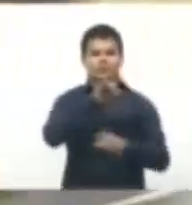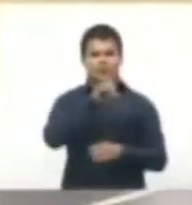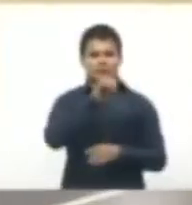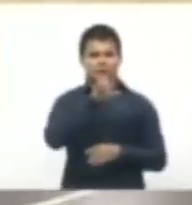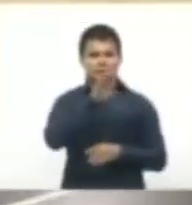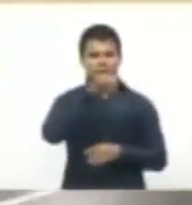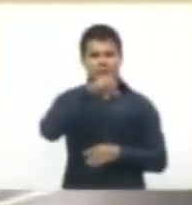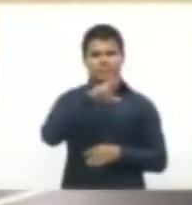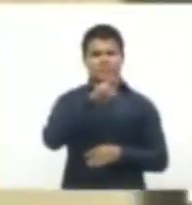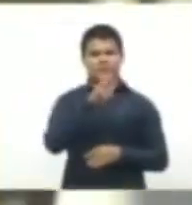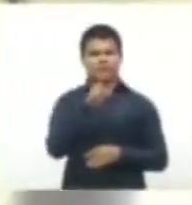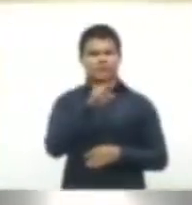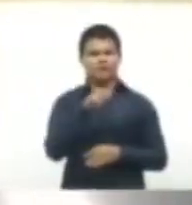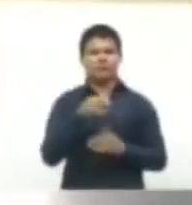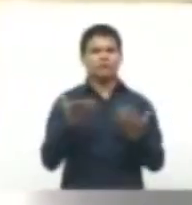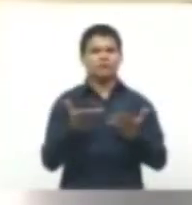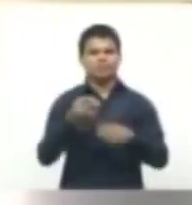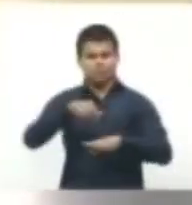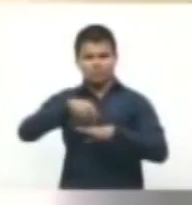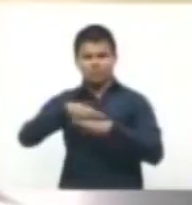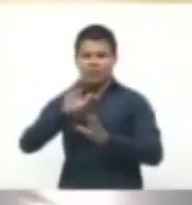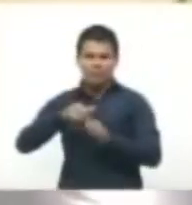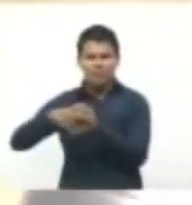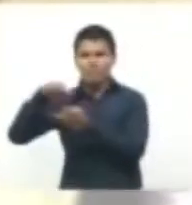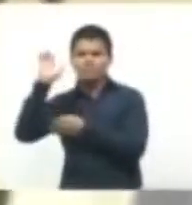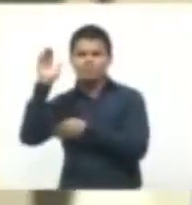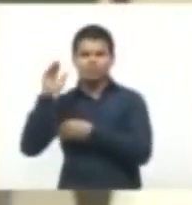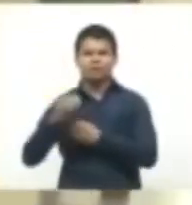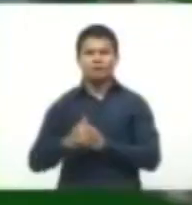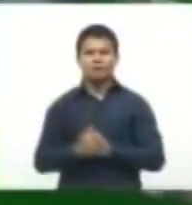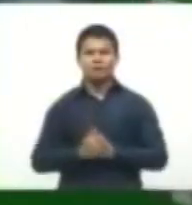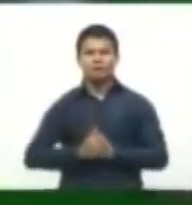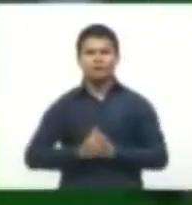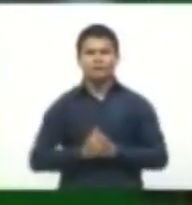por varias semanas en República Dominicana.